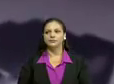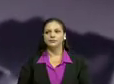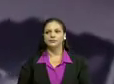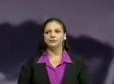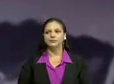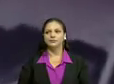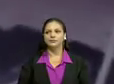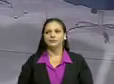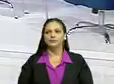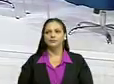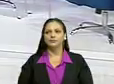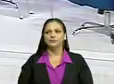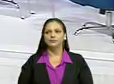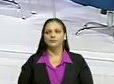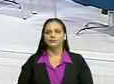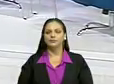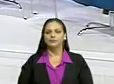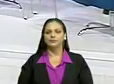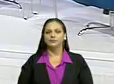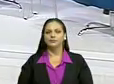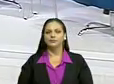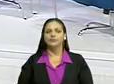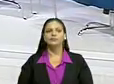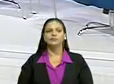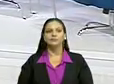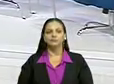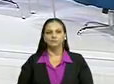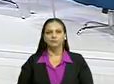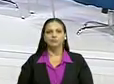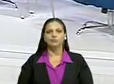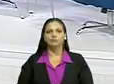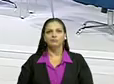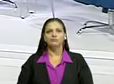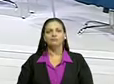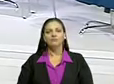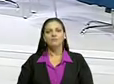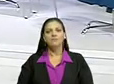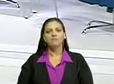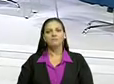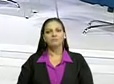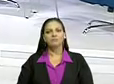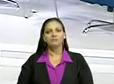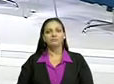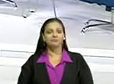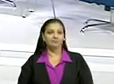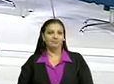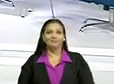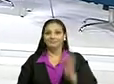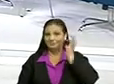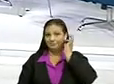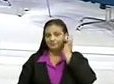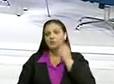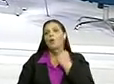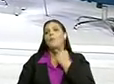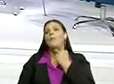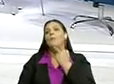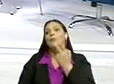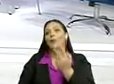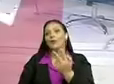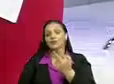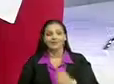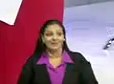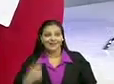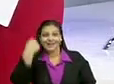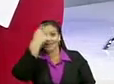Pisa. Lo que decíamos, ¿no? Mira cómo incluso para dar su testimonio, mi querida Mayra y amables televidentes, la